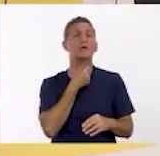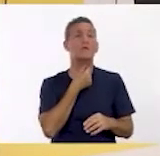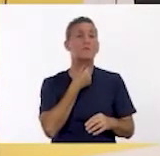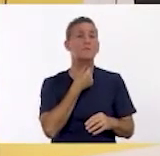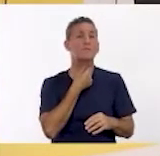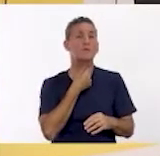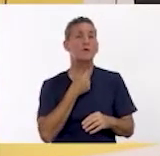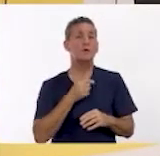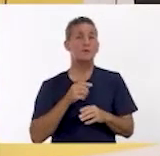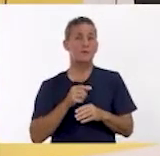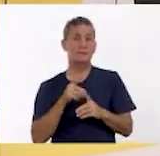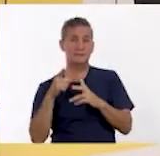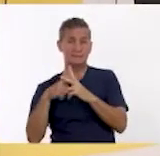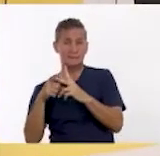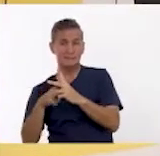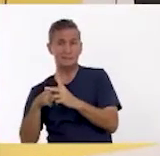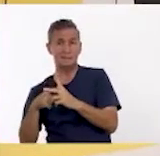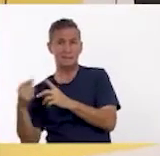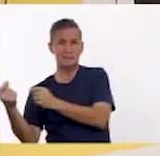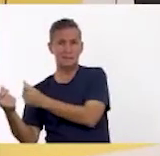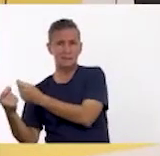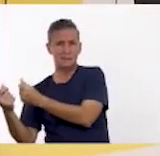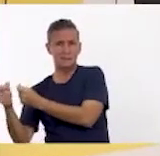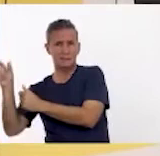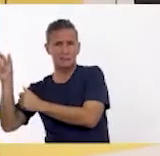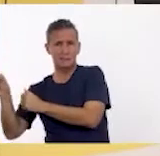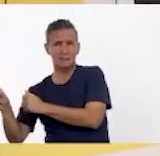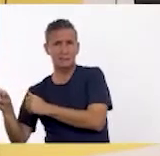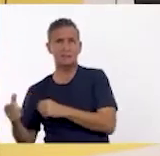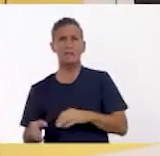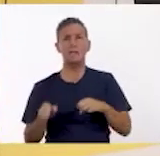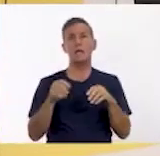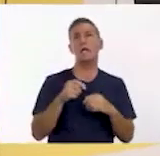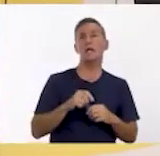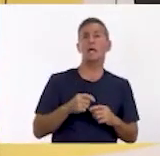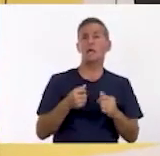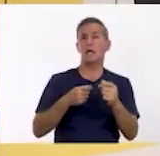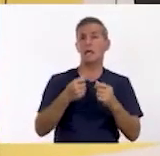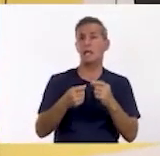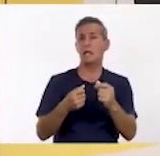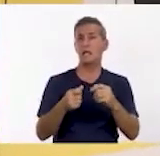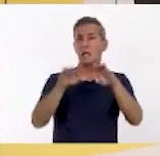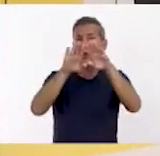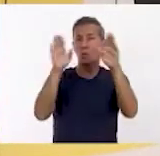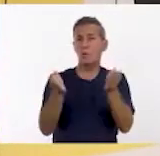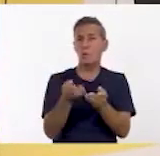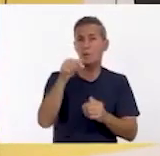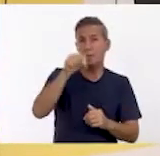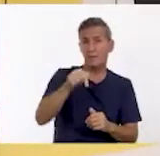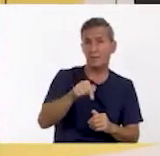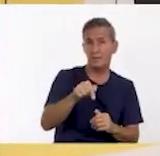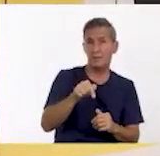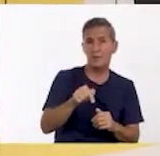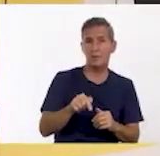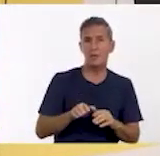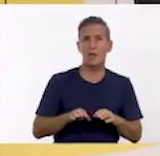entre ricos y pobres. Ahí está la economía, pero también en la economía mundial de hoy está la